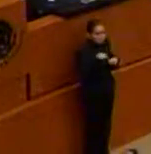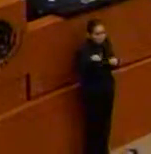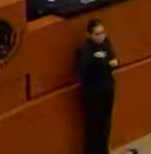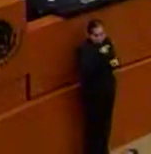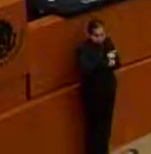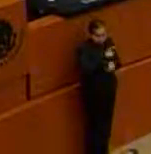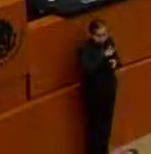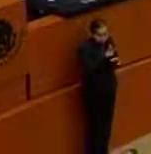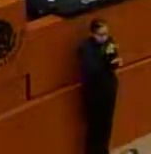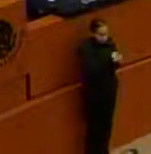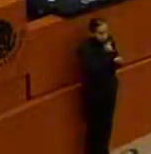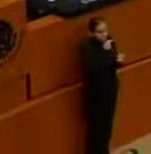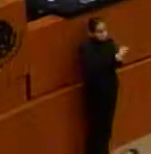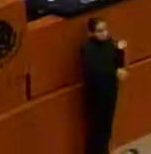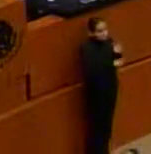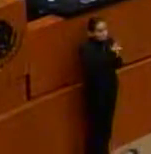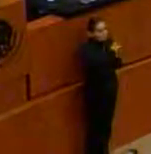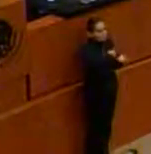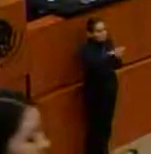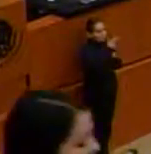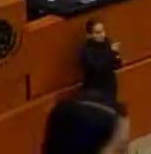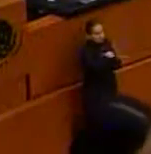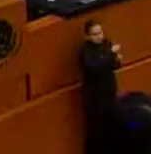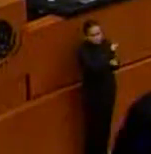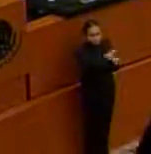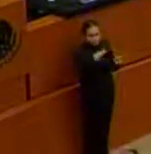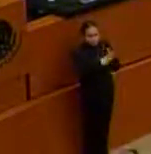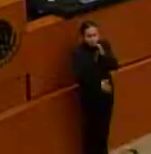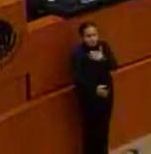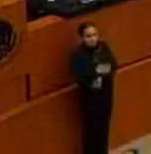tiempo completo entre 1997 y